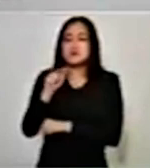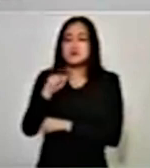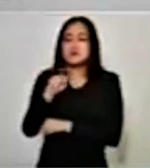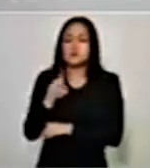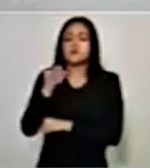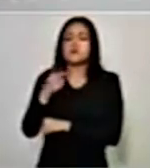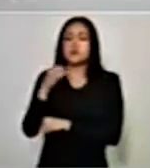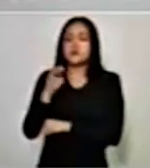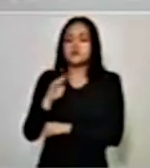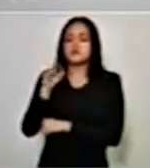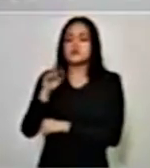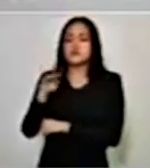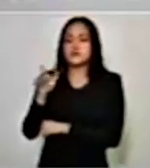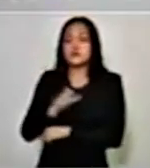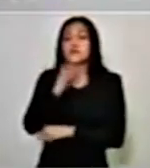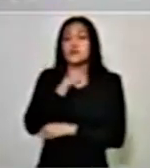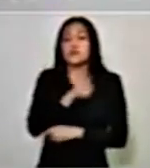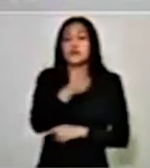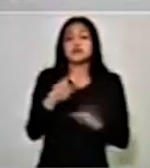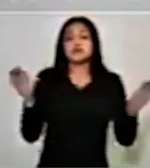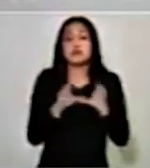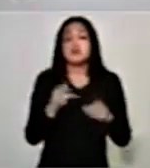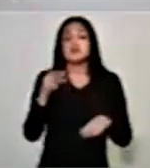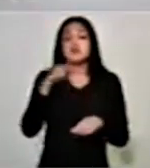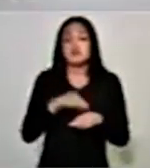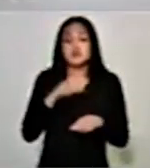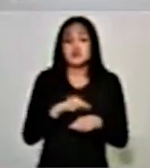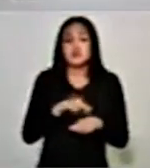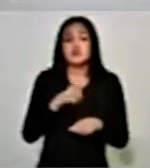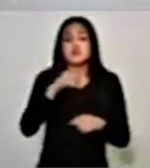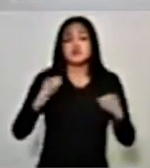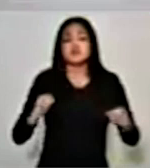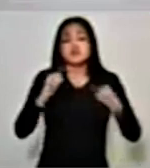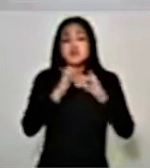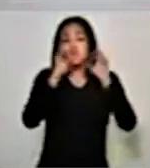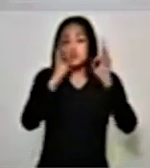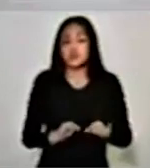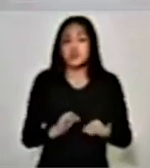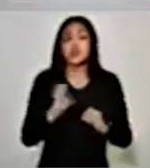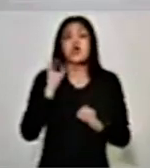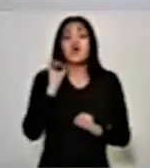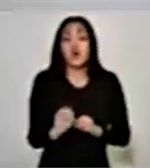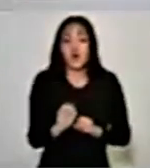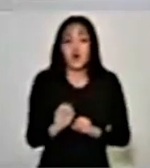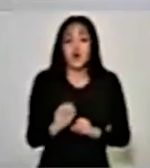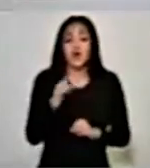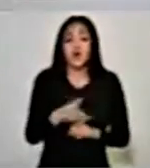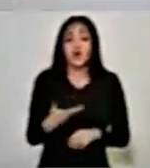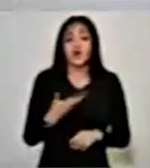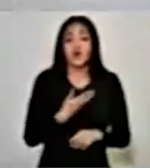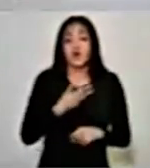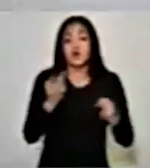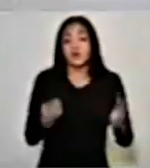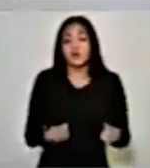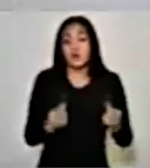mivacuna.salud.gob.mx y además hay que llevar un certificado médico por una institución oficial o, si es en caso que